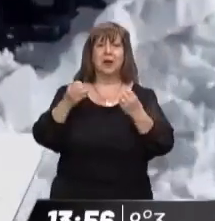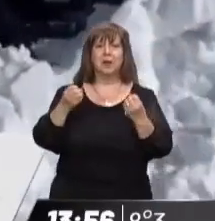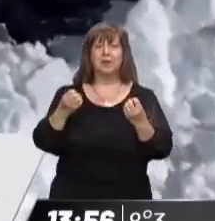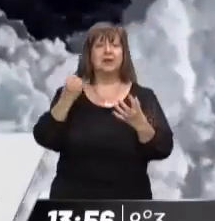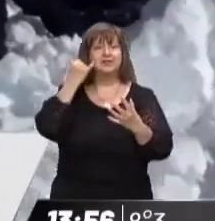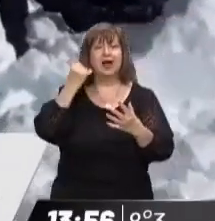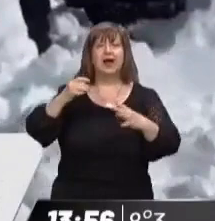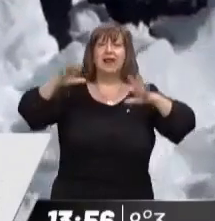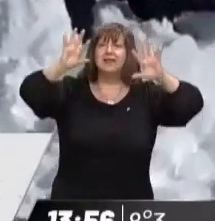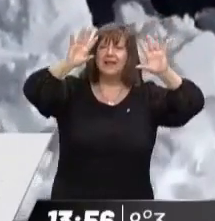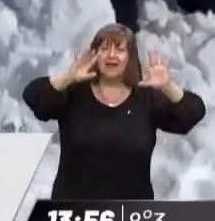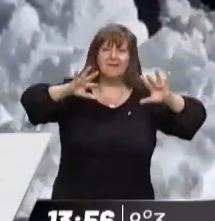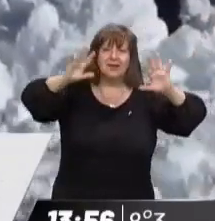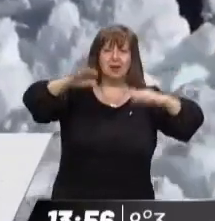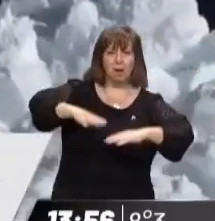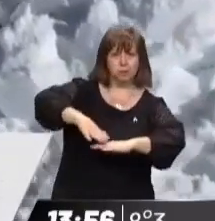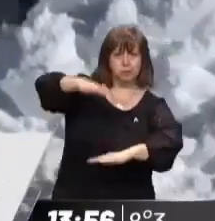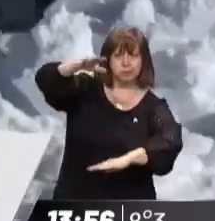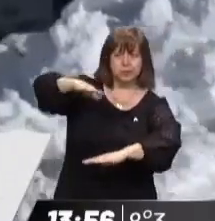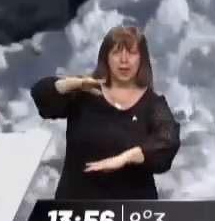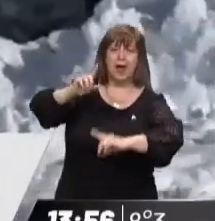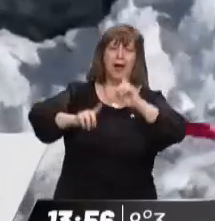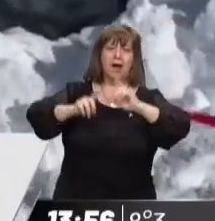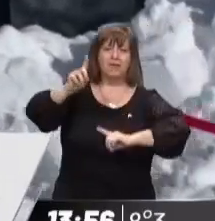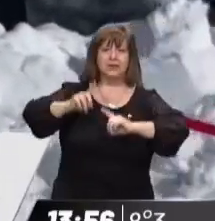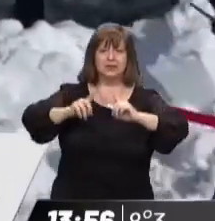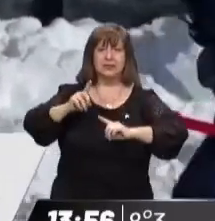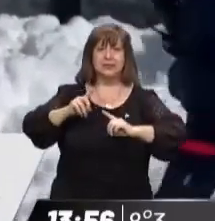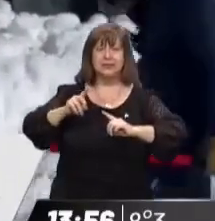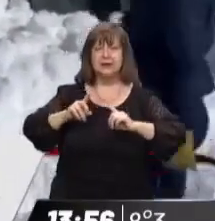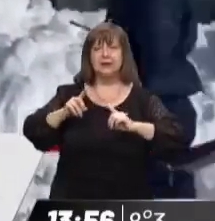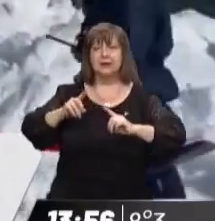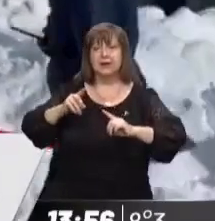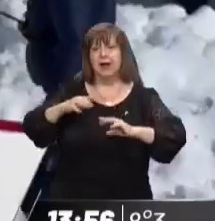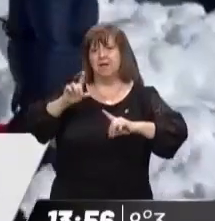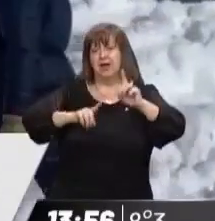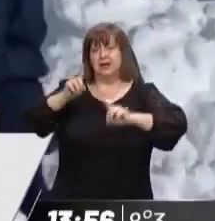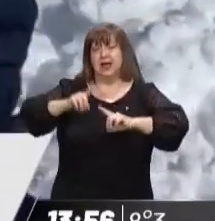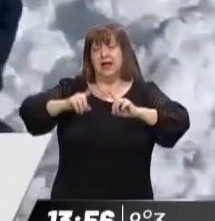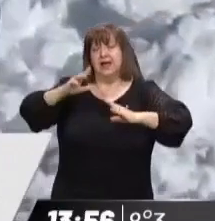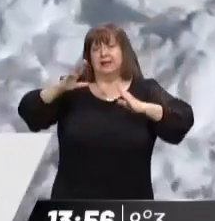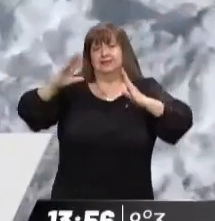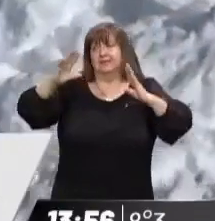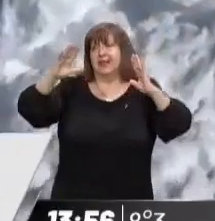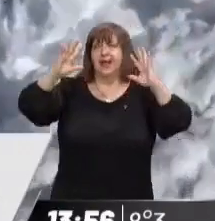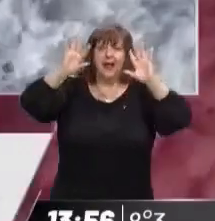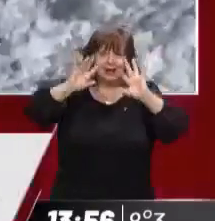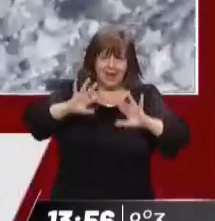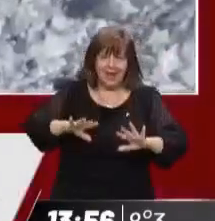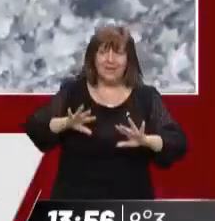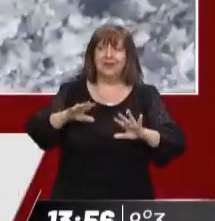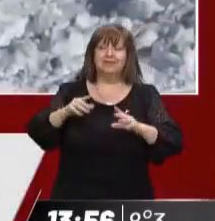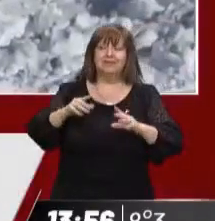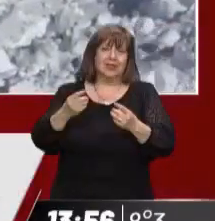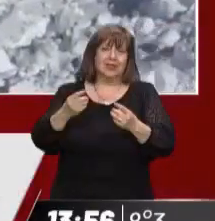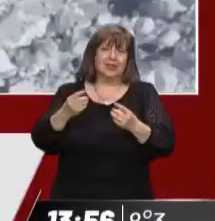La nieve, a pesar de que ha causado algunos estragos, por lo que hemos podido ver en las noticias, la nieve es el mejor regulador